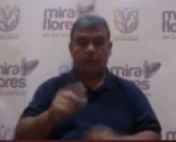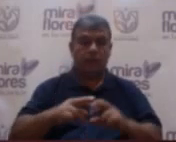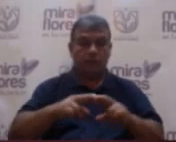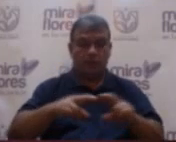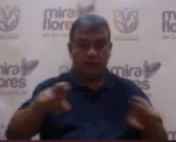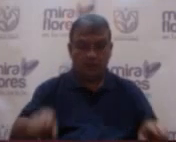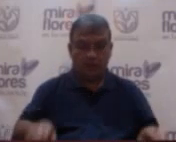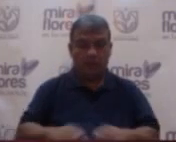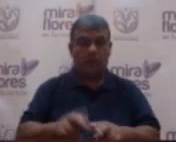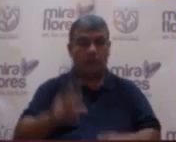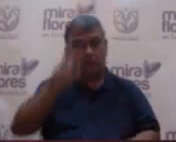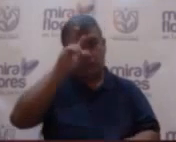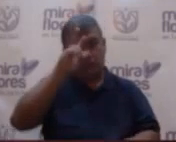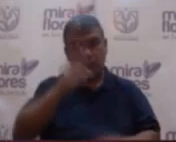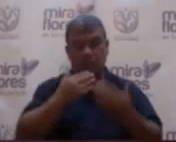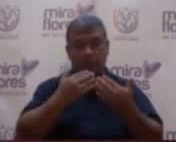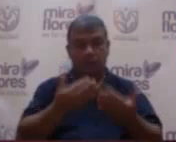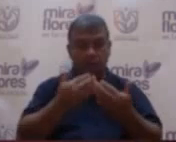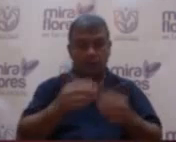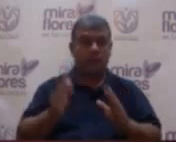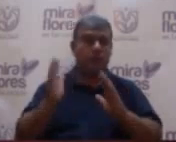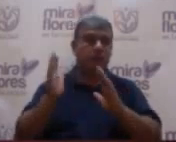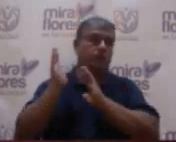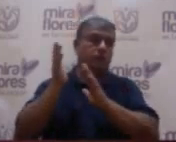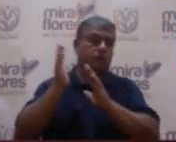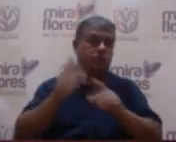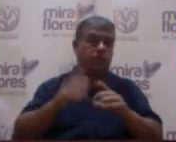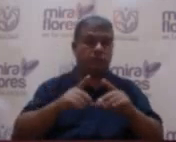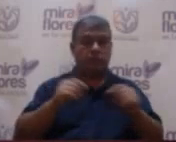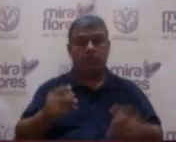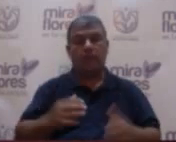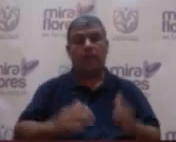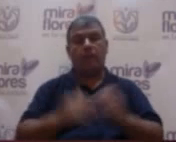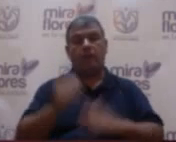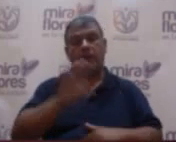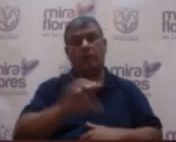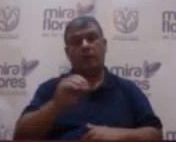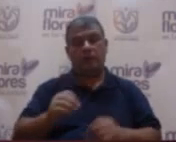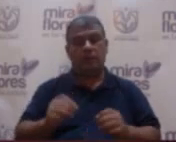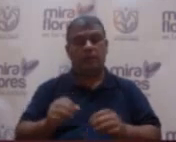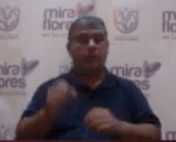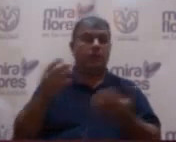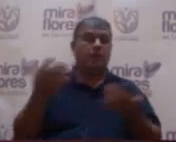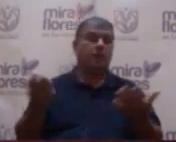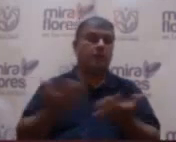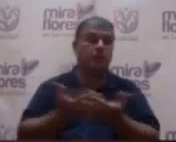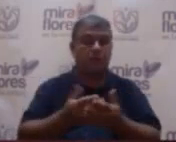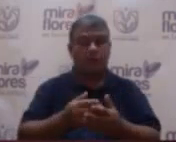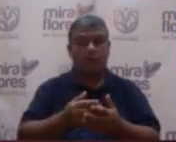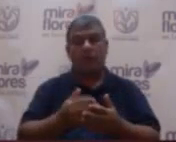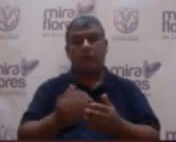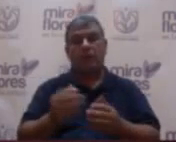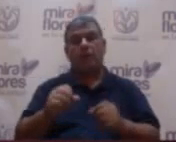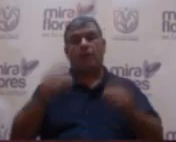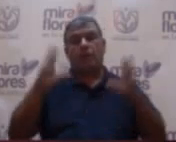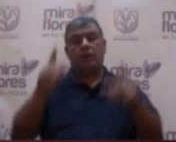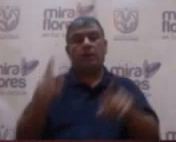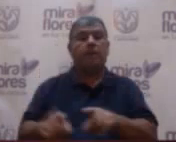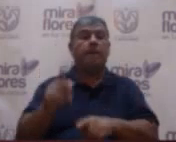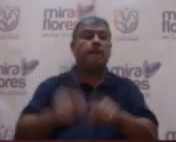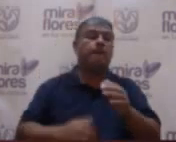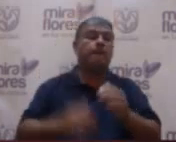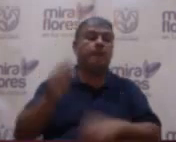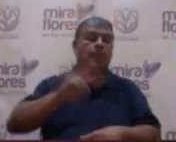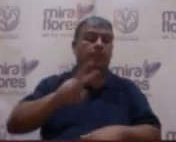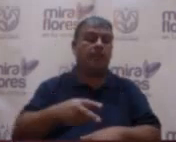regiones de nuestro país. Gracias a esta campaña, más de 50 estructuras fueron iluminadas en todo el Perú y cerca de 20.000